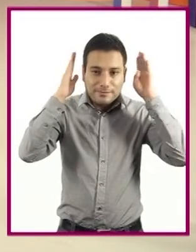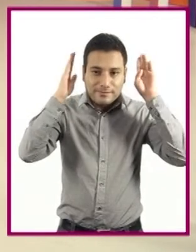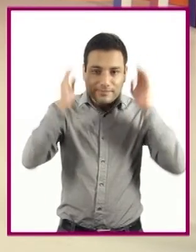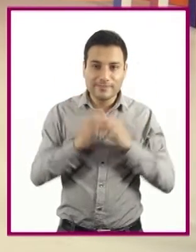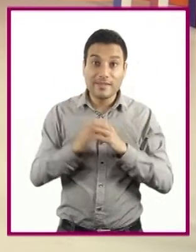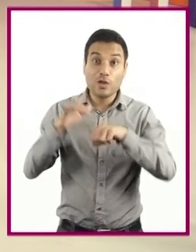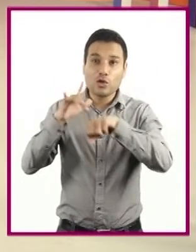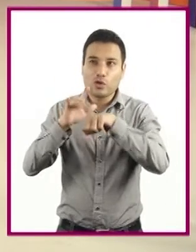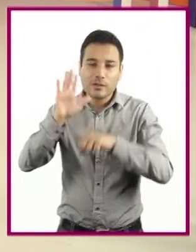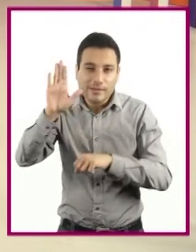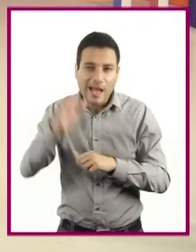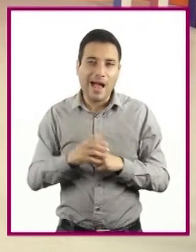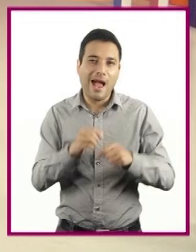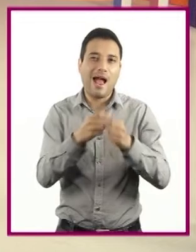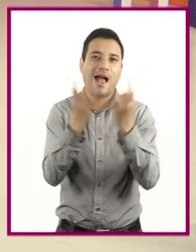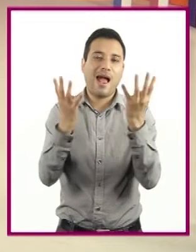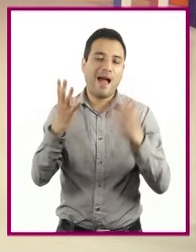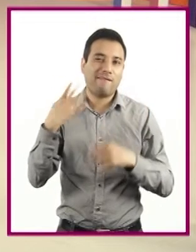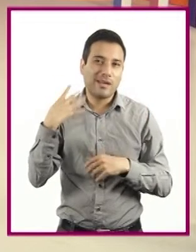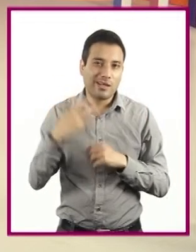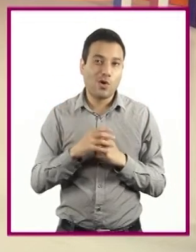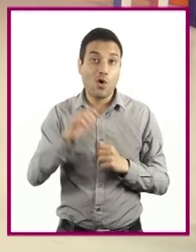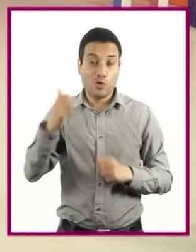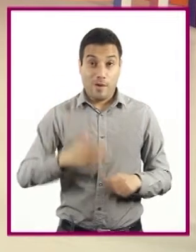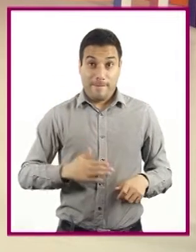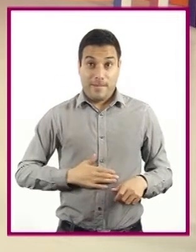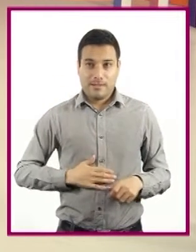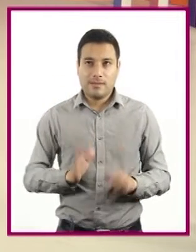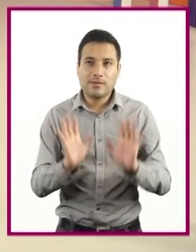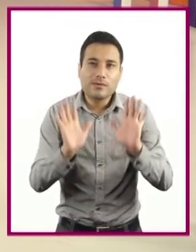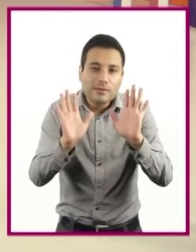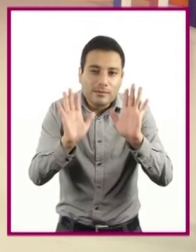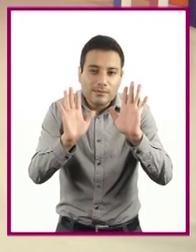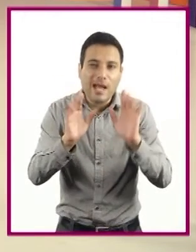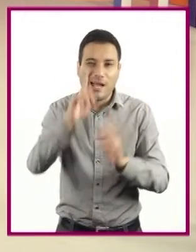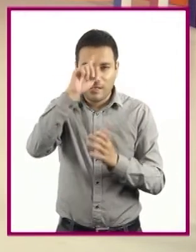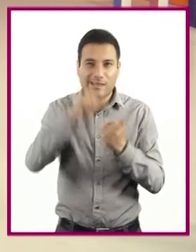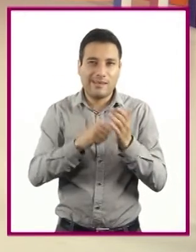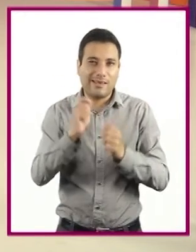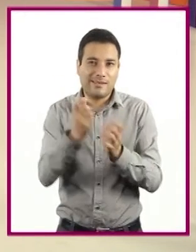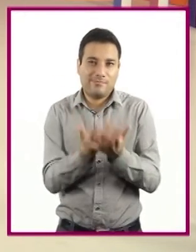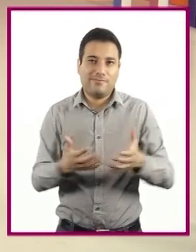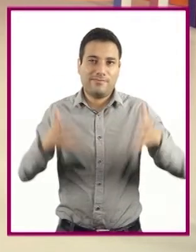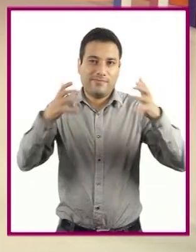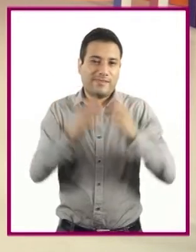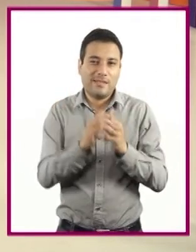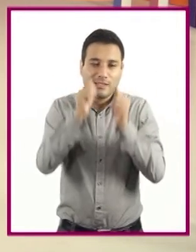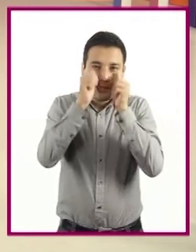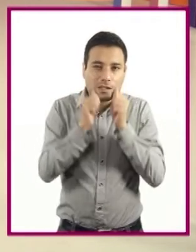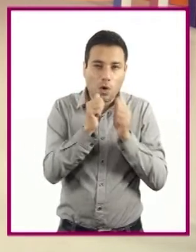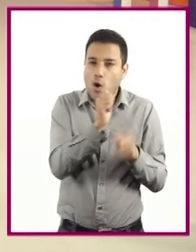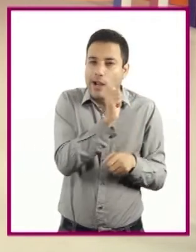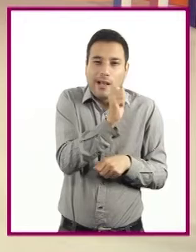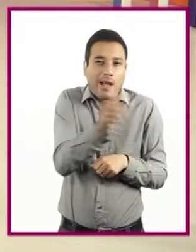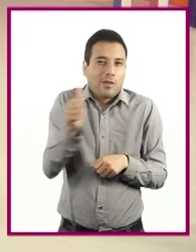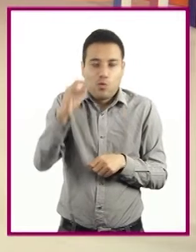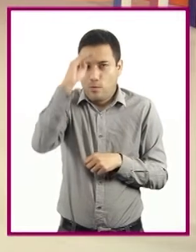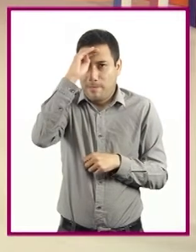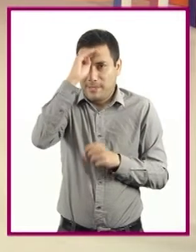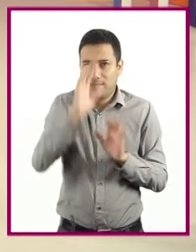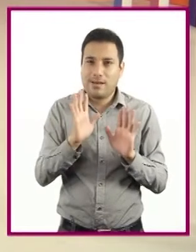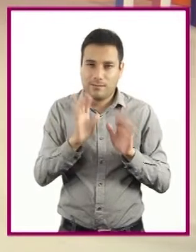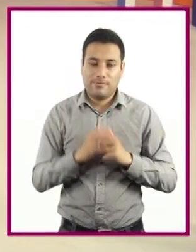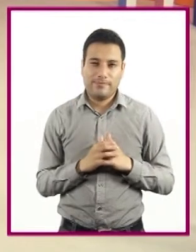un abanico y el que tocaba la panza con un barril. Cada uno de los ciegos imaginaba el elefante según la parte de su cuerpo que